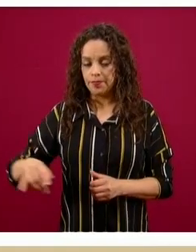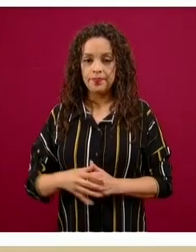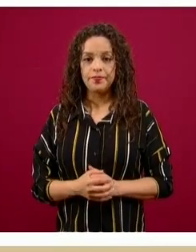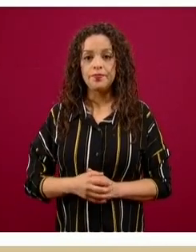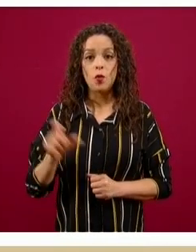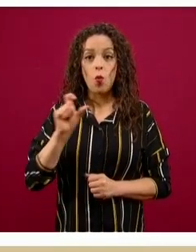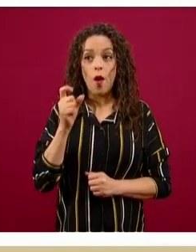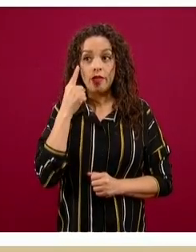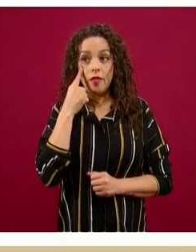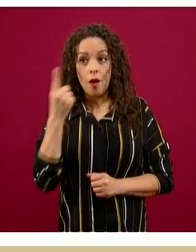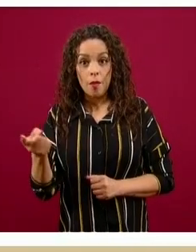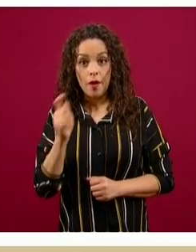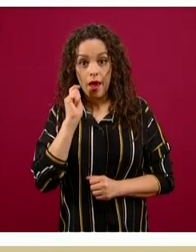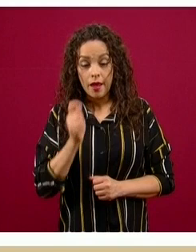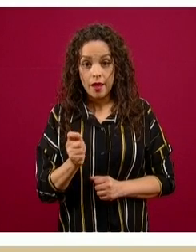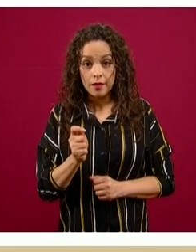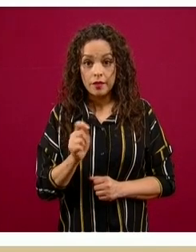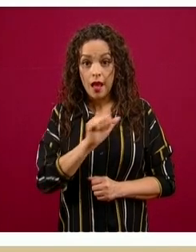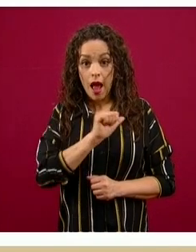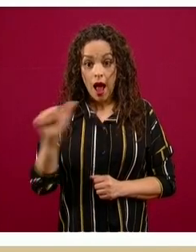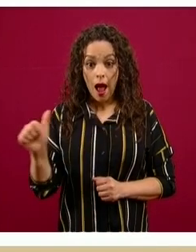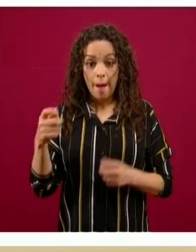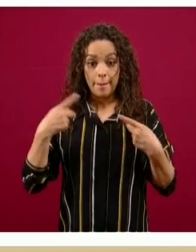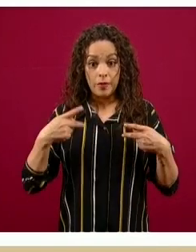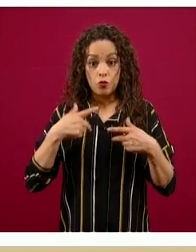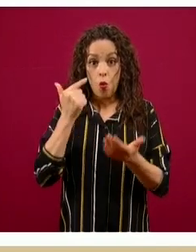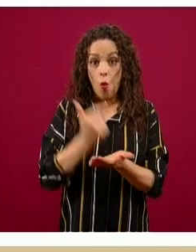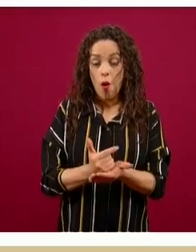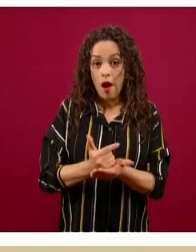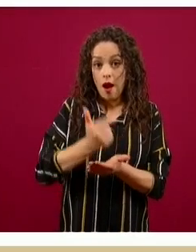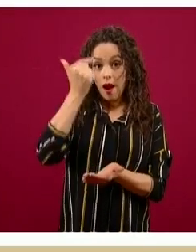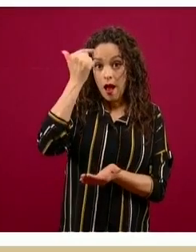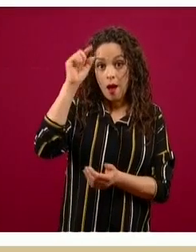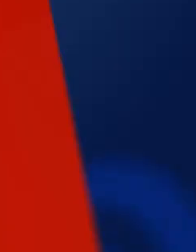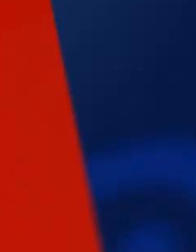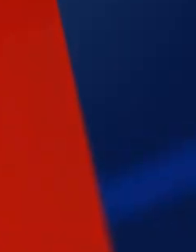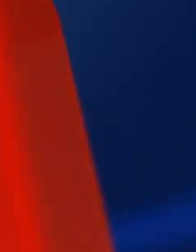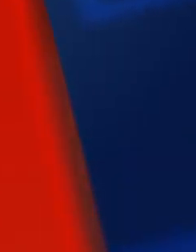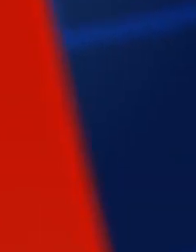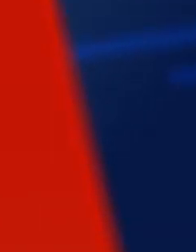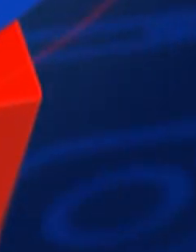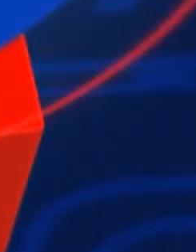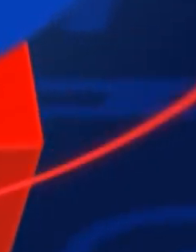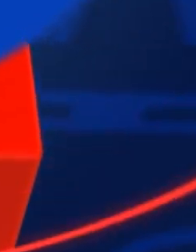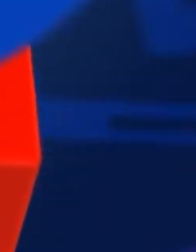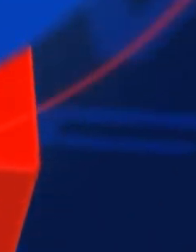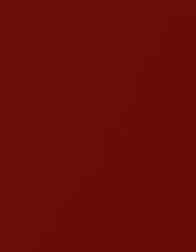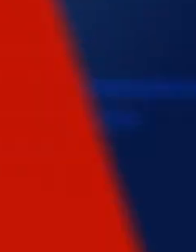camas que son para pacientes graves críticos, que es la siguiente diapositiva,